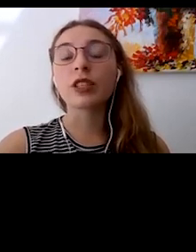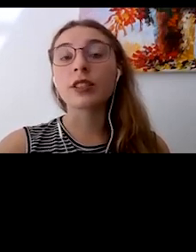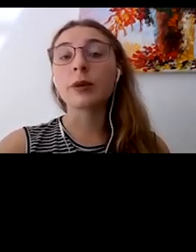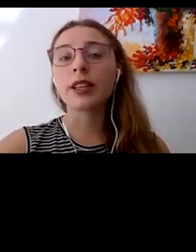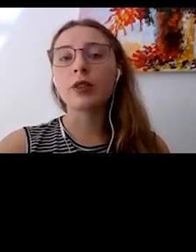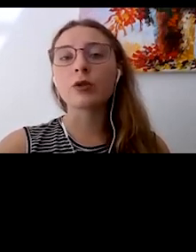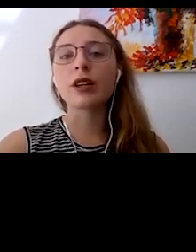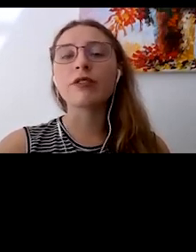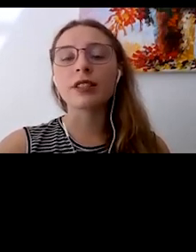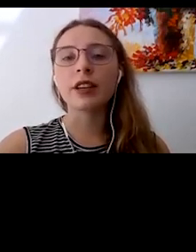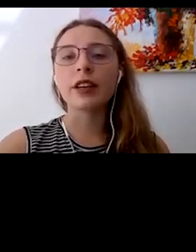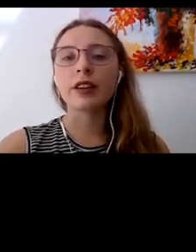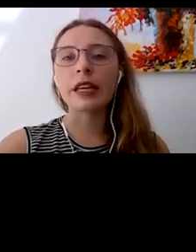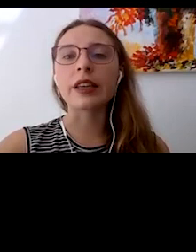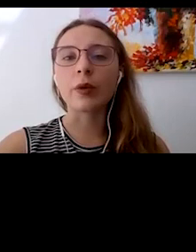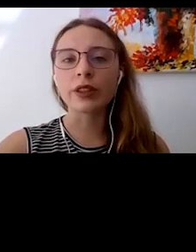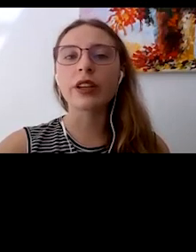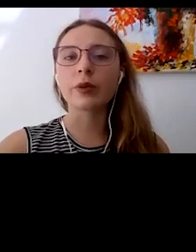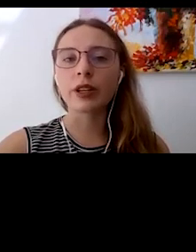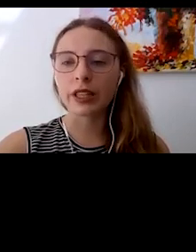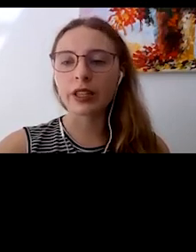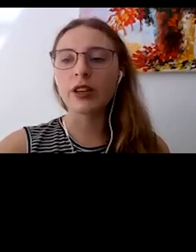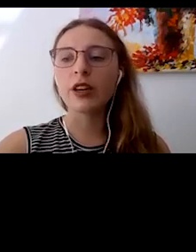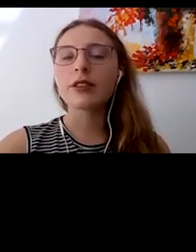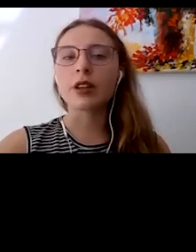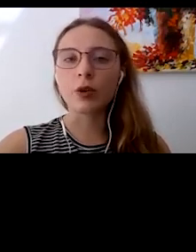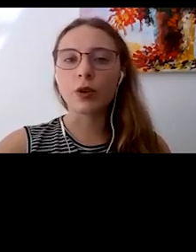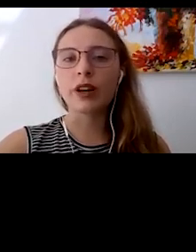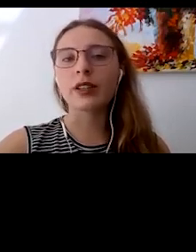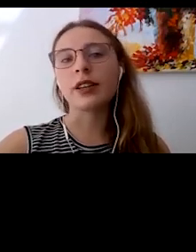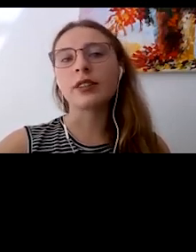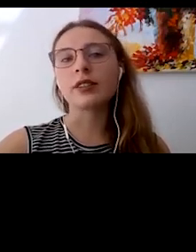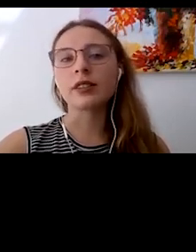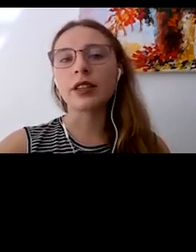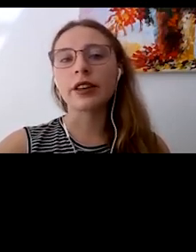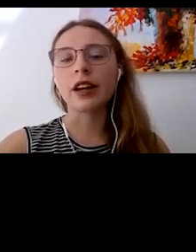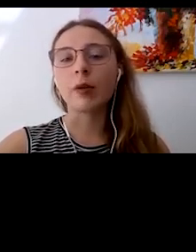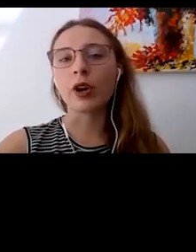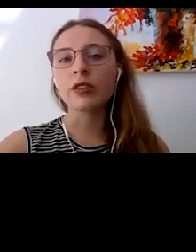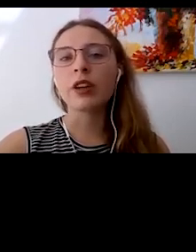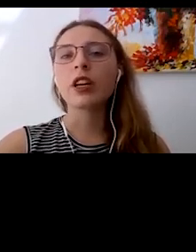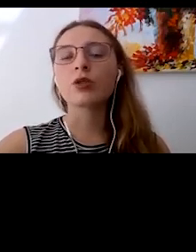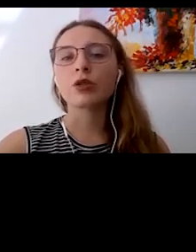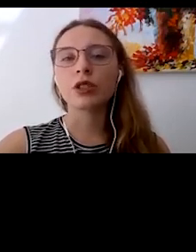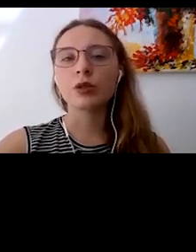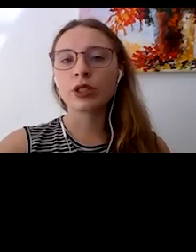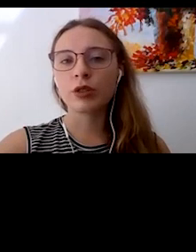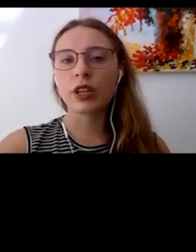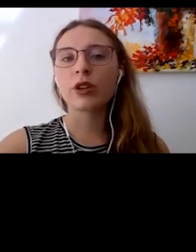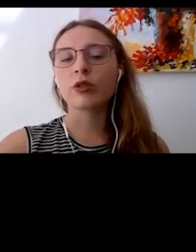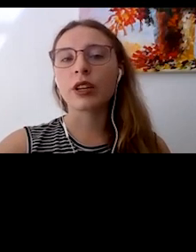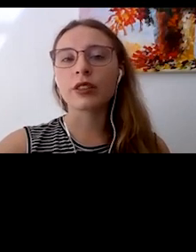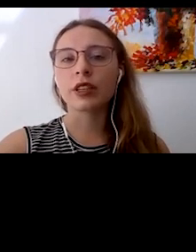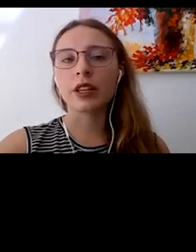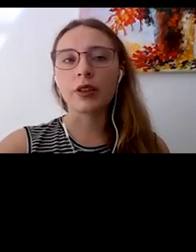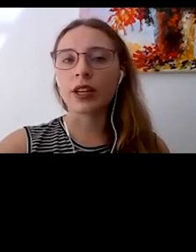bajo protesta de decir verdad, nos manifieste que se encuentra en un ambiente seguro para realizar estas labores y nos conteste un cuestionario